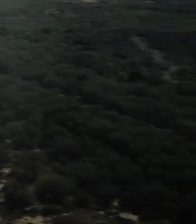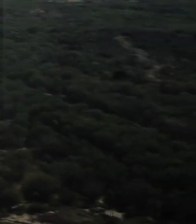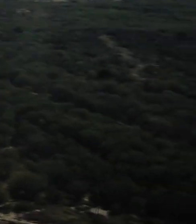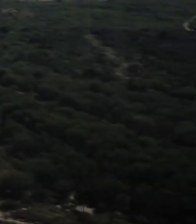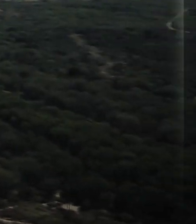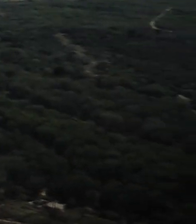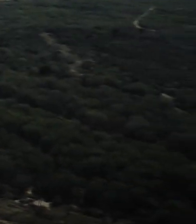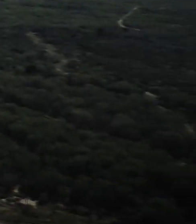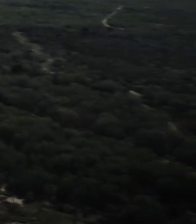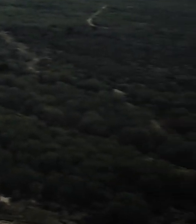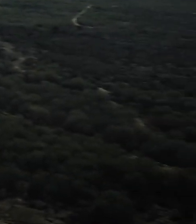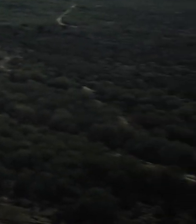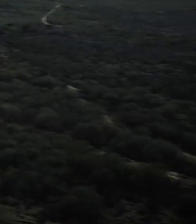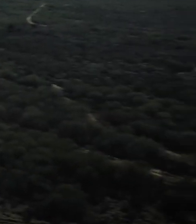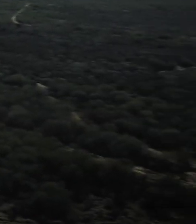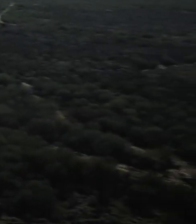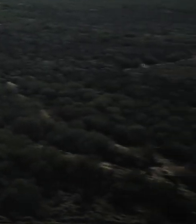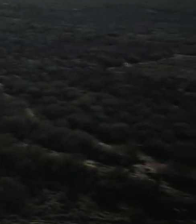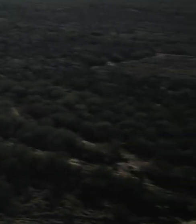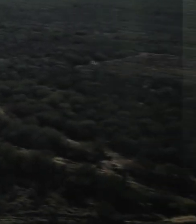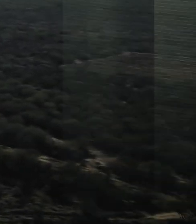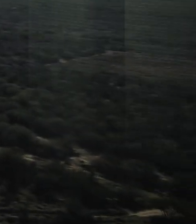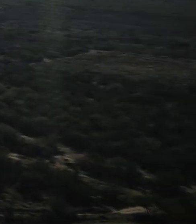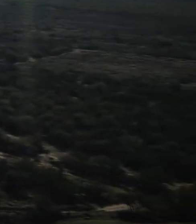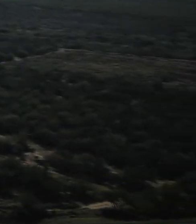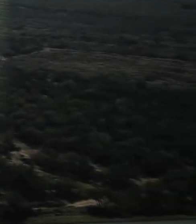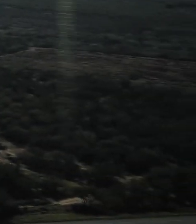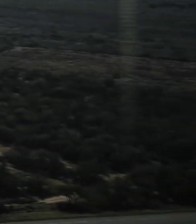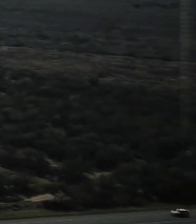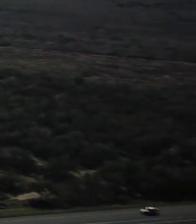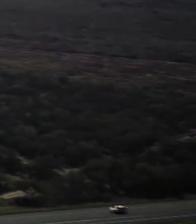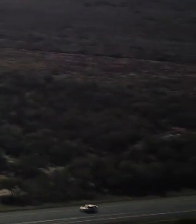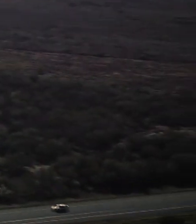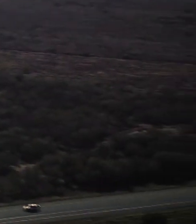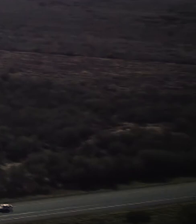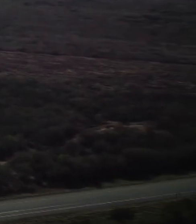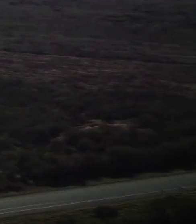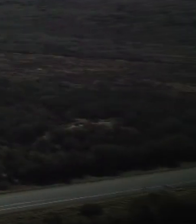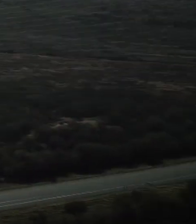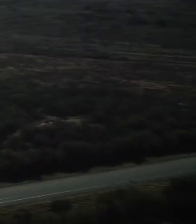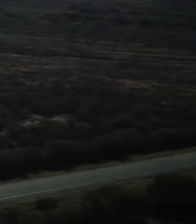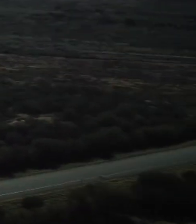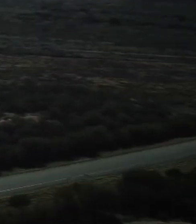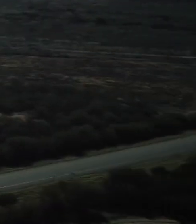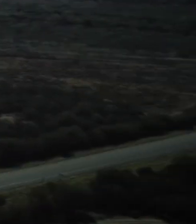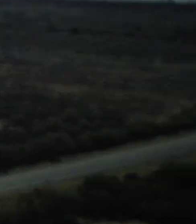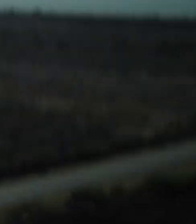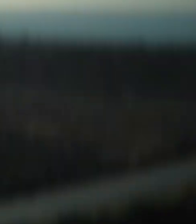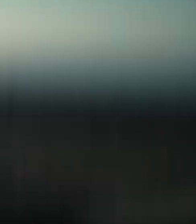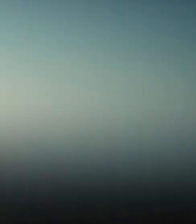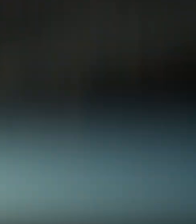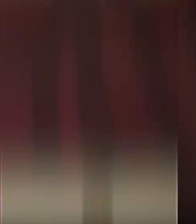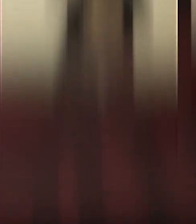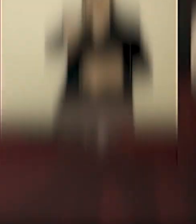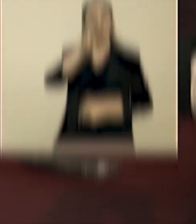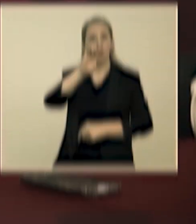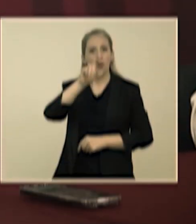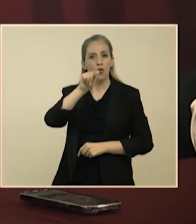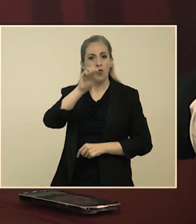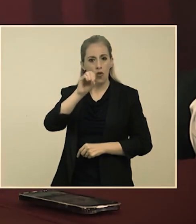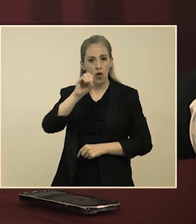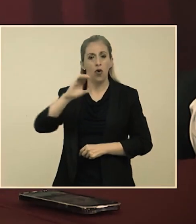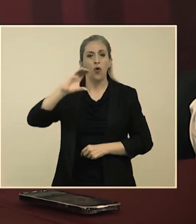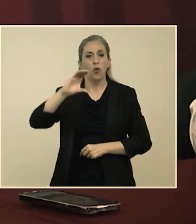pesos, tendrá una longitud de 100 kilómetros y contará con 5 estaciones de bombeo distribuidas a lo largo del túnel.